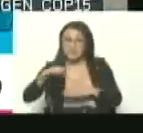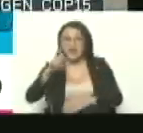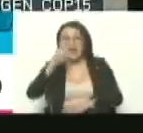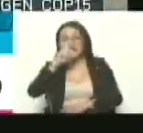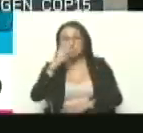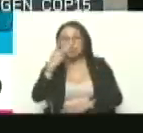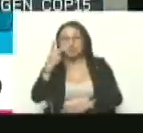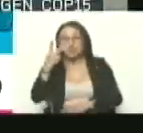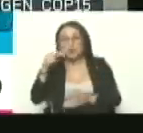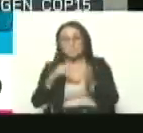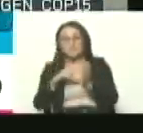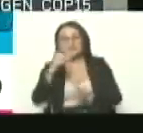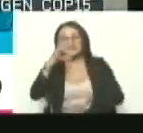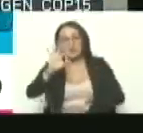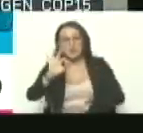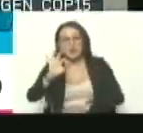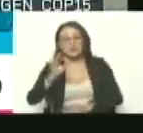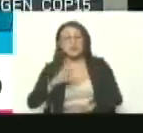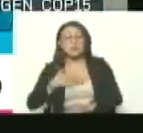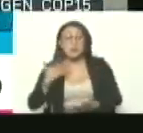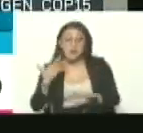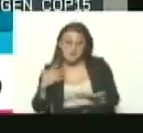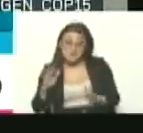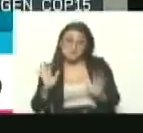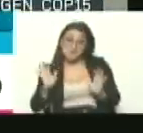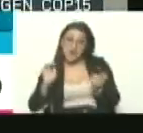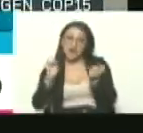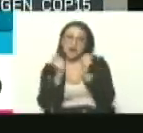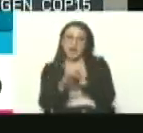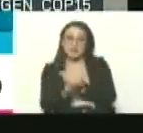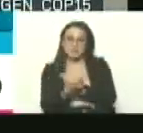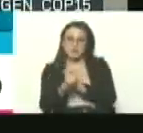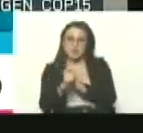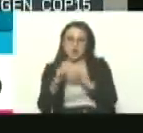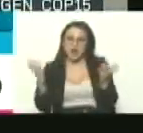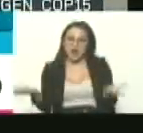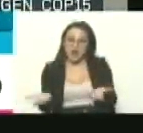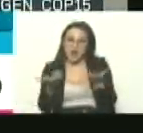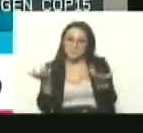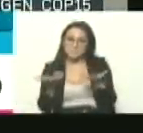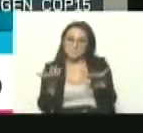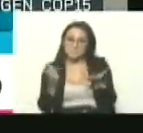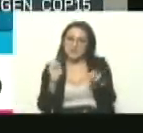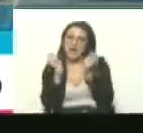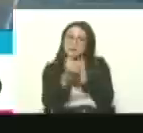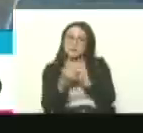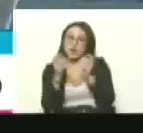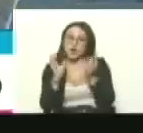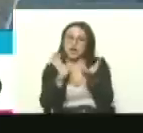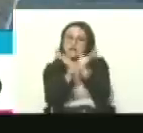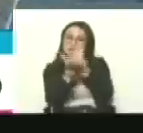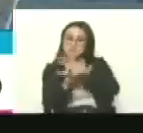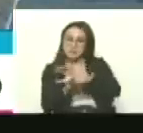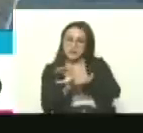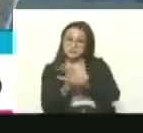ya podía verse un cambio en el calentamiento del clima y se